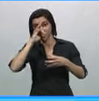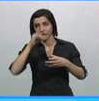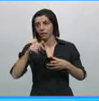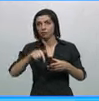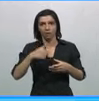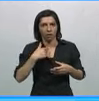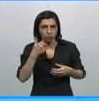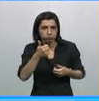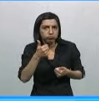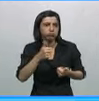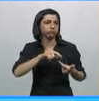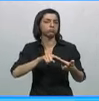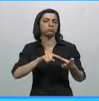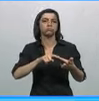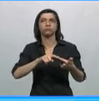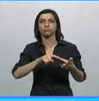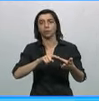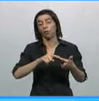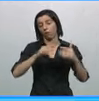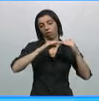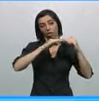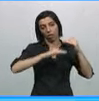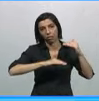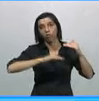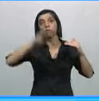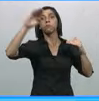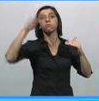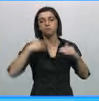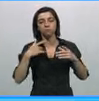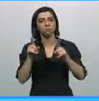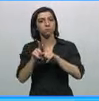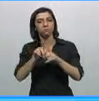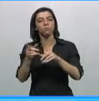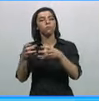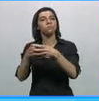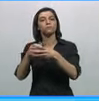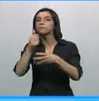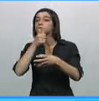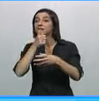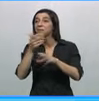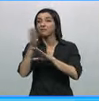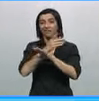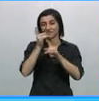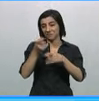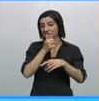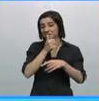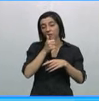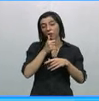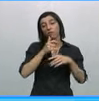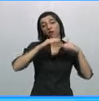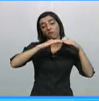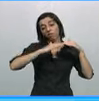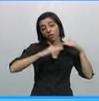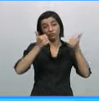racha, caso de Quilmes, por ejemplo, que quizás no han empezado bien, pero están terminando bien